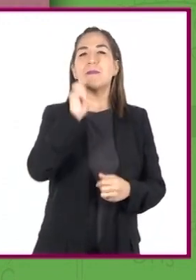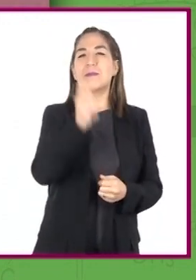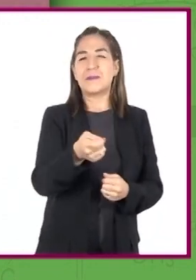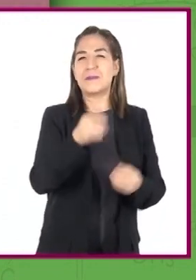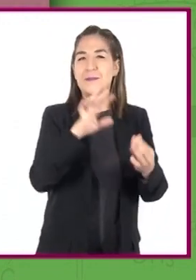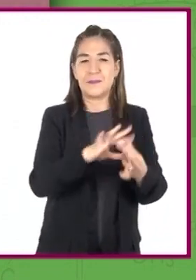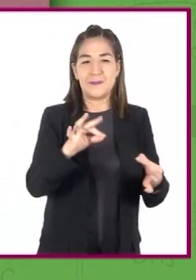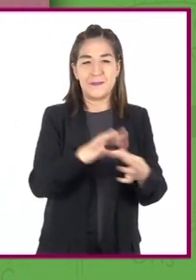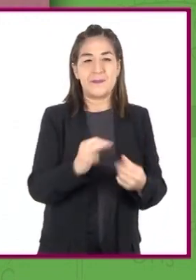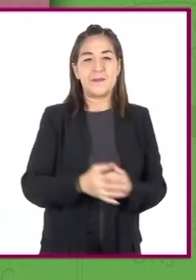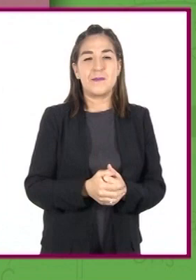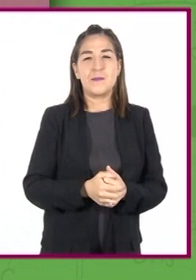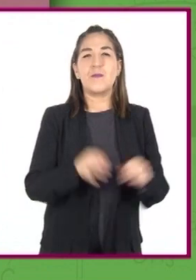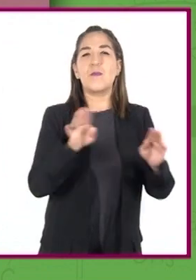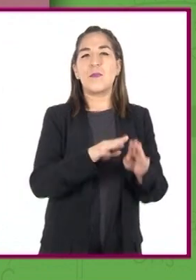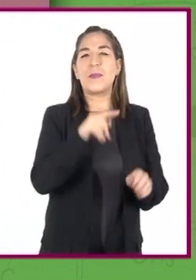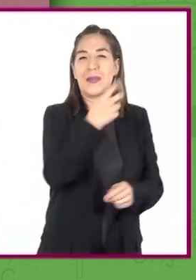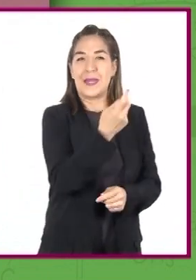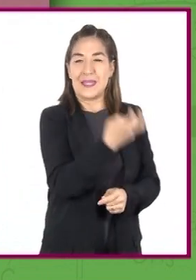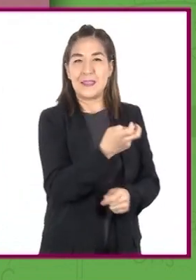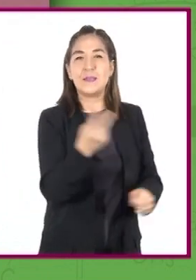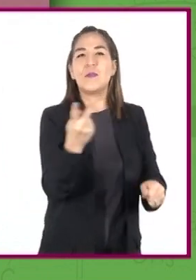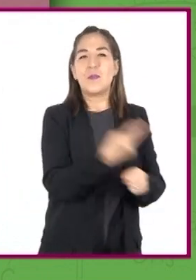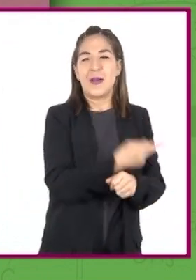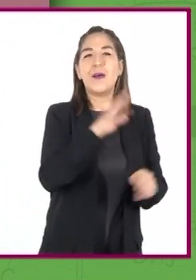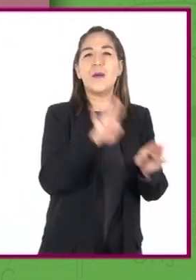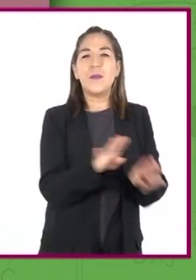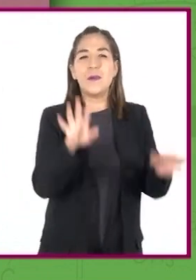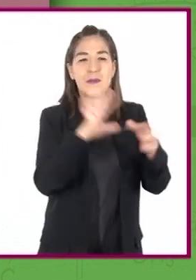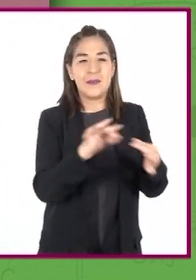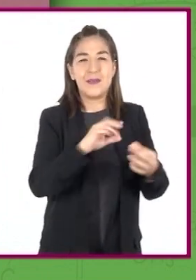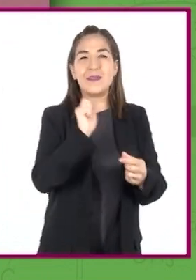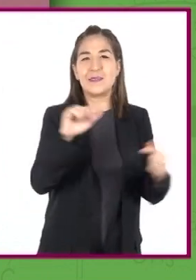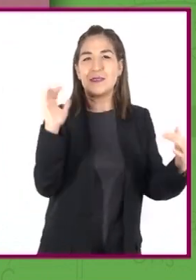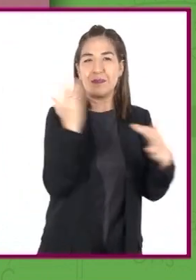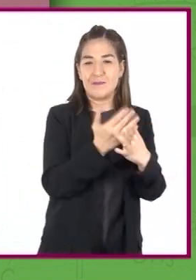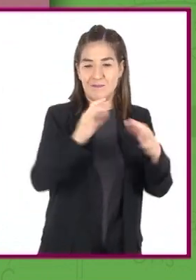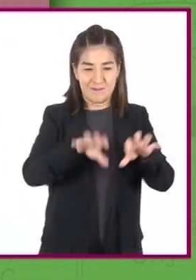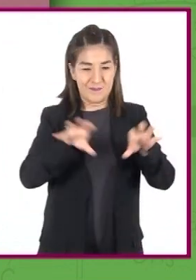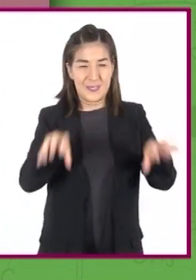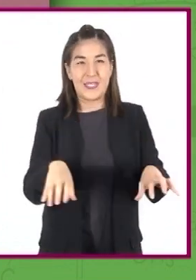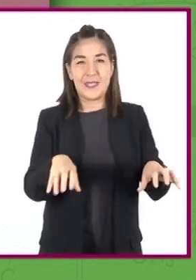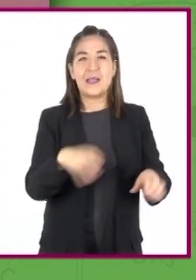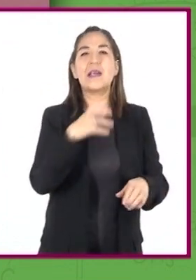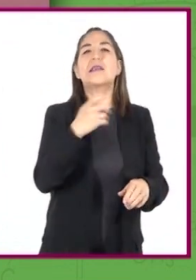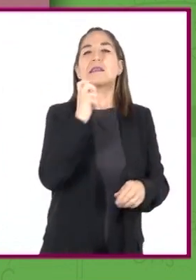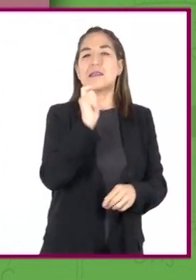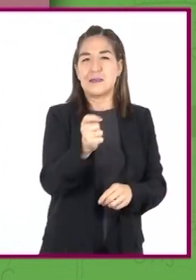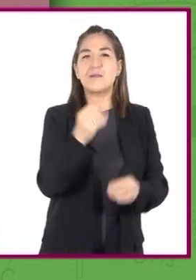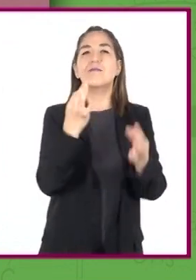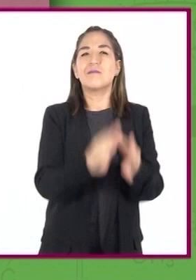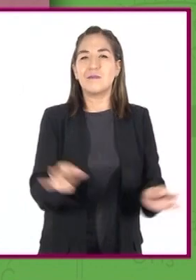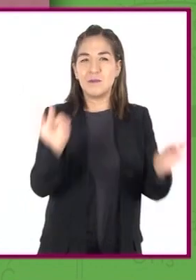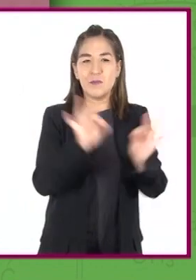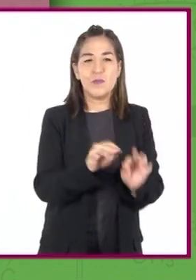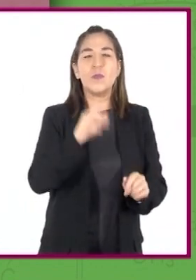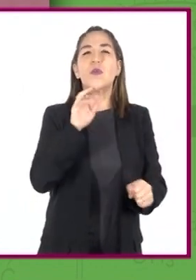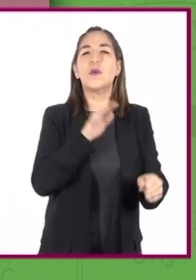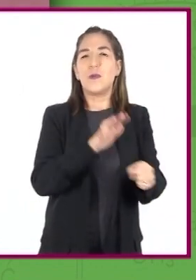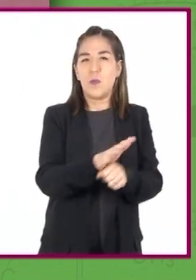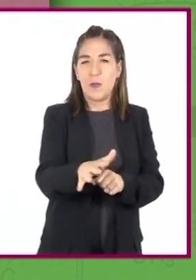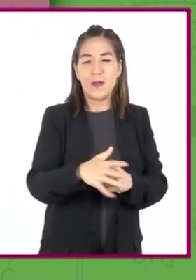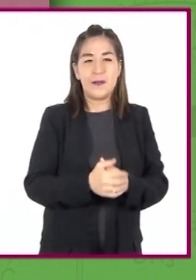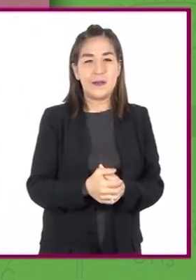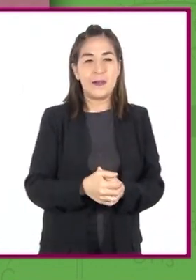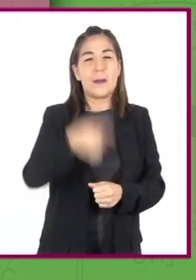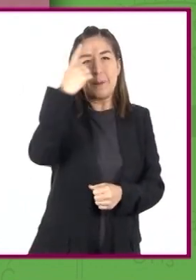Básicamente, eso es lo que sucede en este tipo de división celular y su importancia radica en